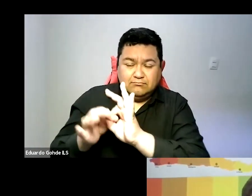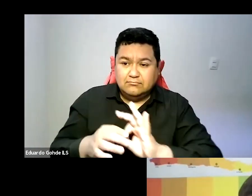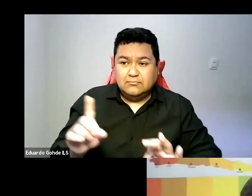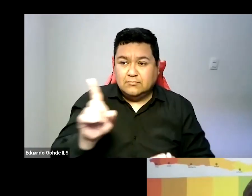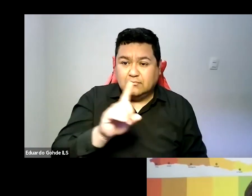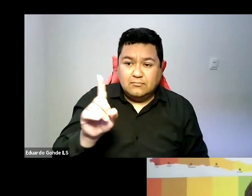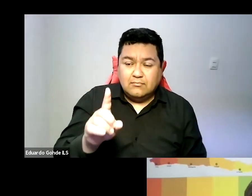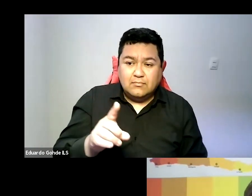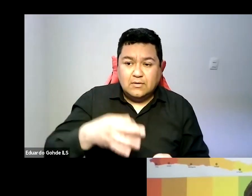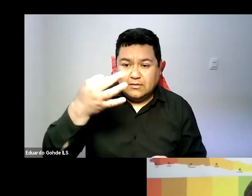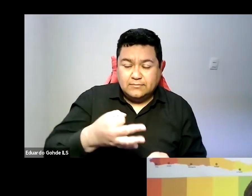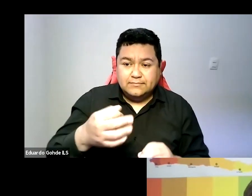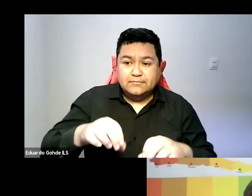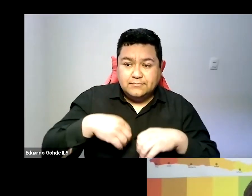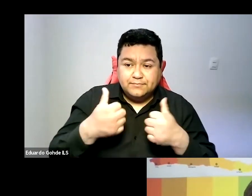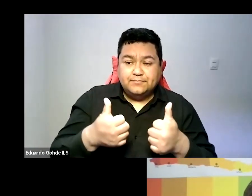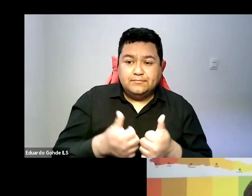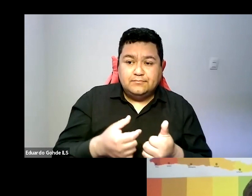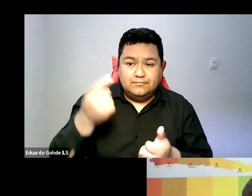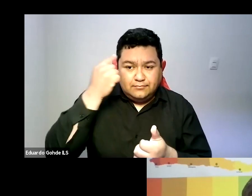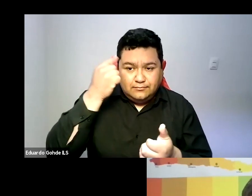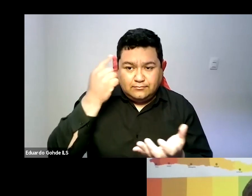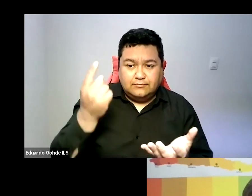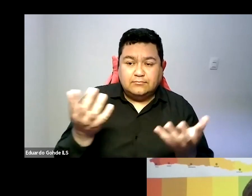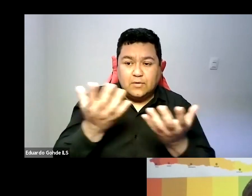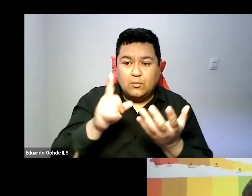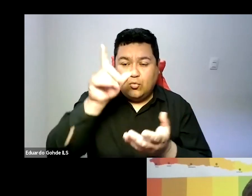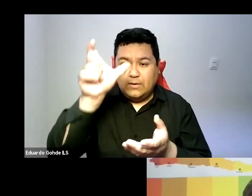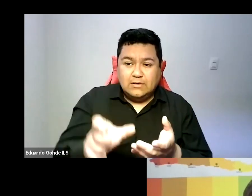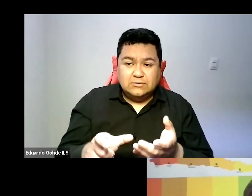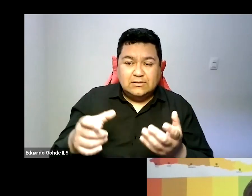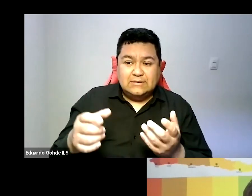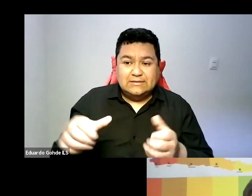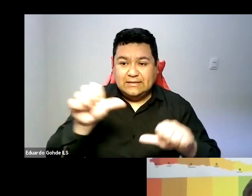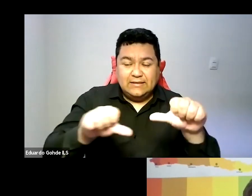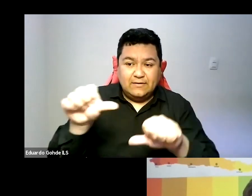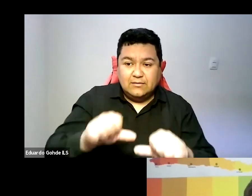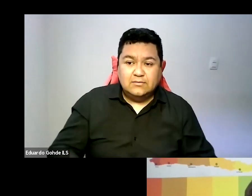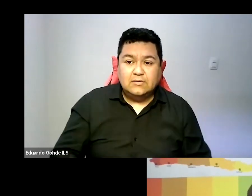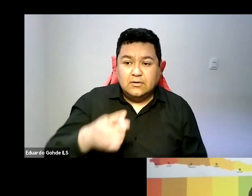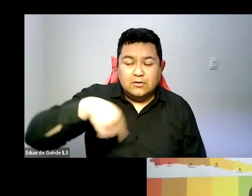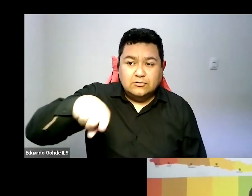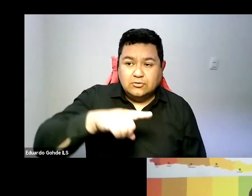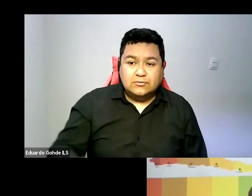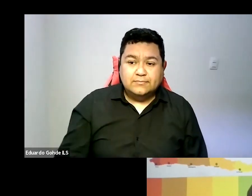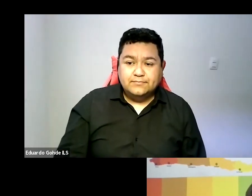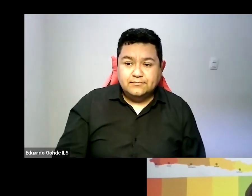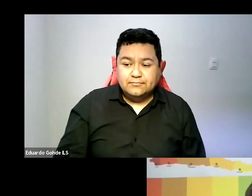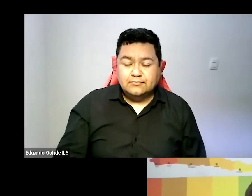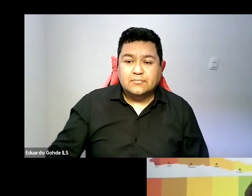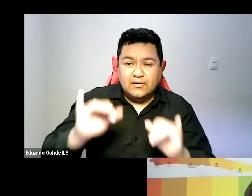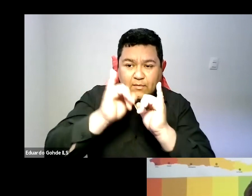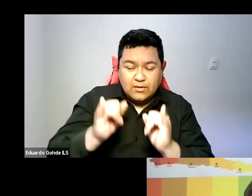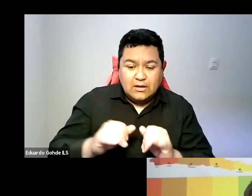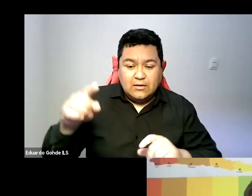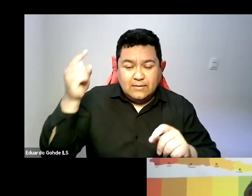se va a asegurar de que los jóvenes vayan a pensar como un científico, como una científica, pero sí vamos a ir inculcando modelos de